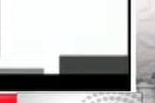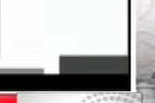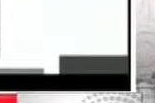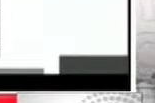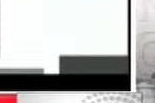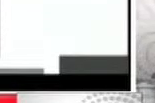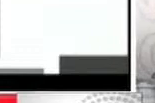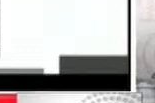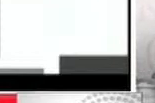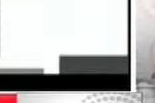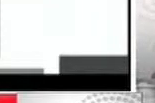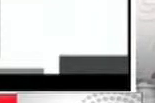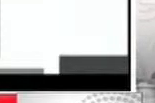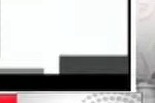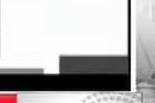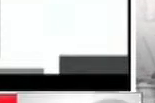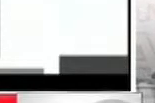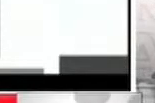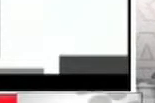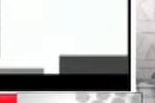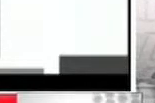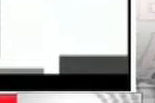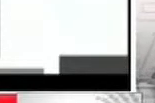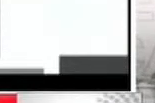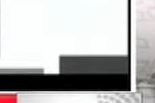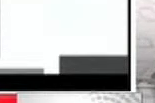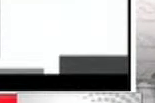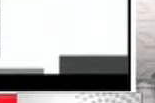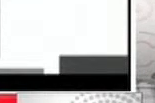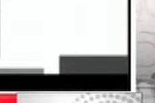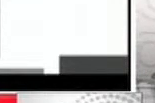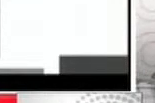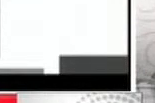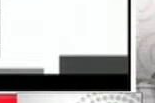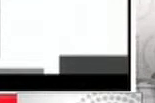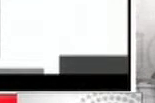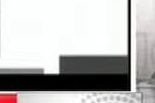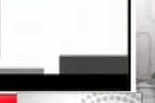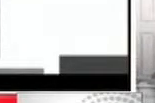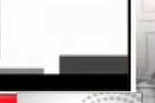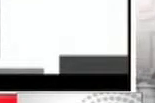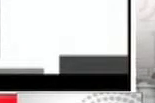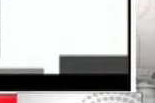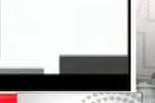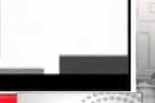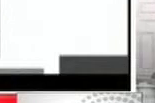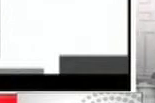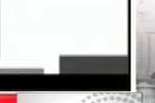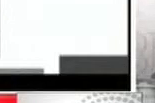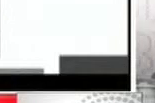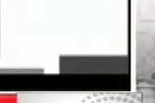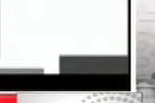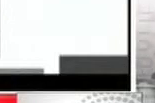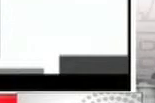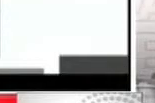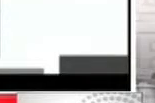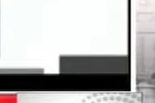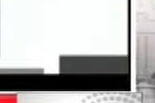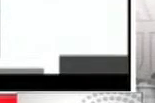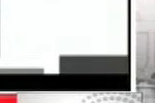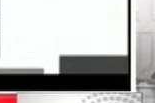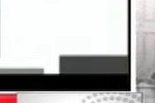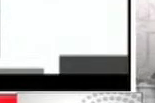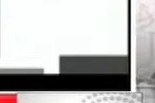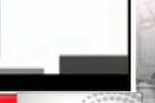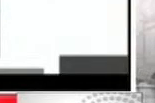fiscal 2021 el 98% de los recursos asignados, ¿no? Se precisa que la recaudación